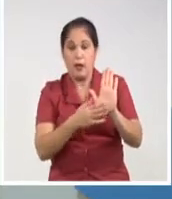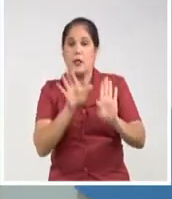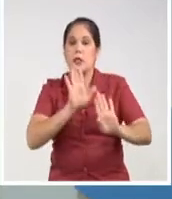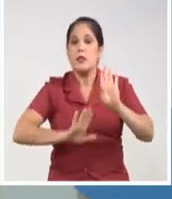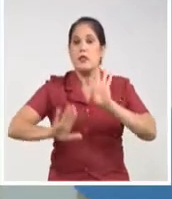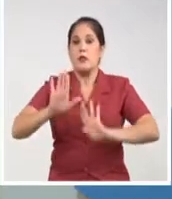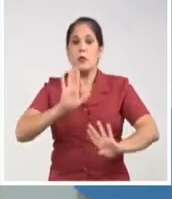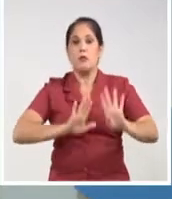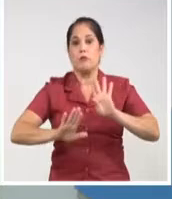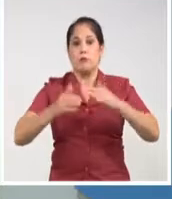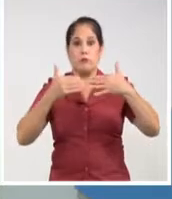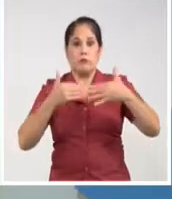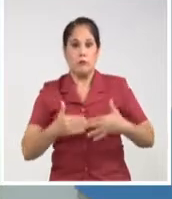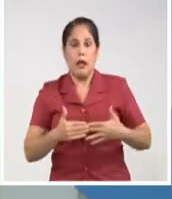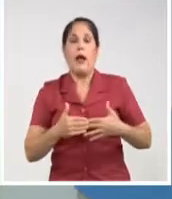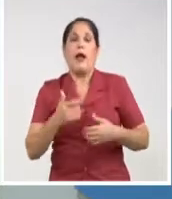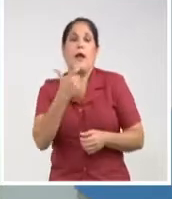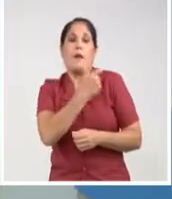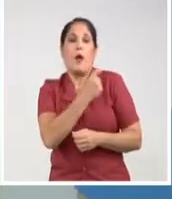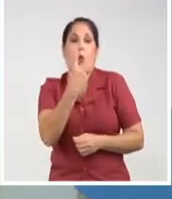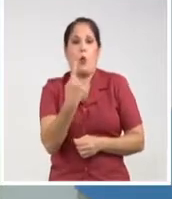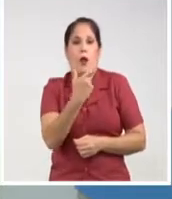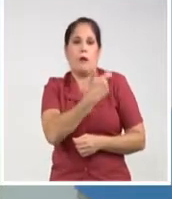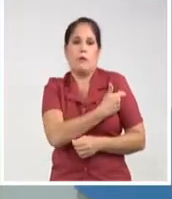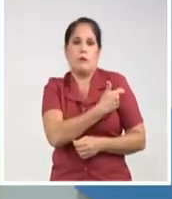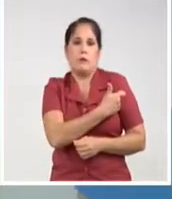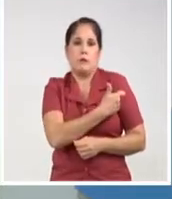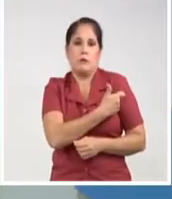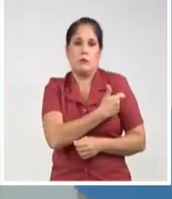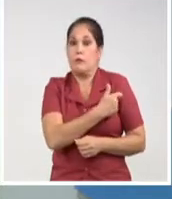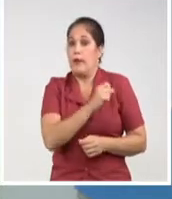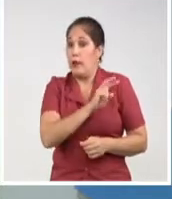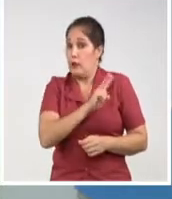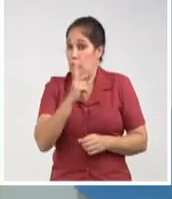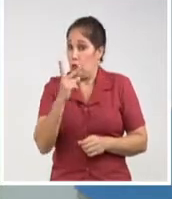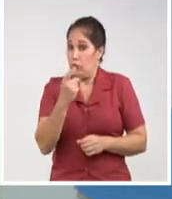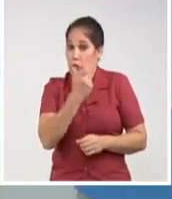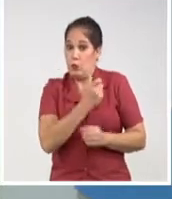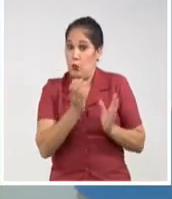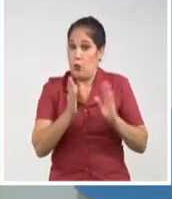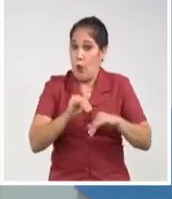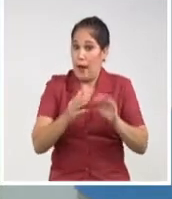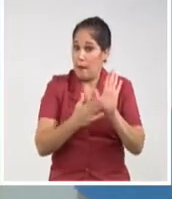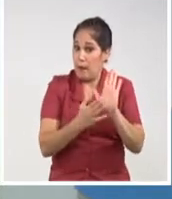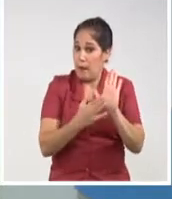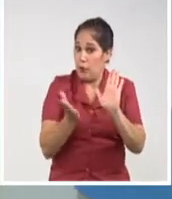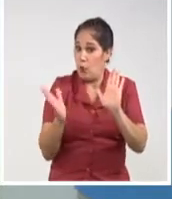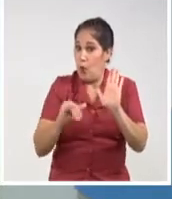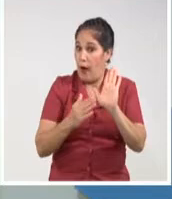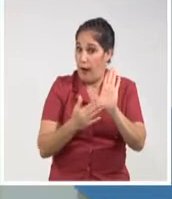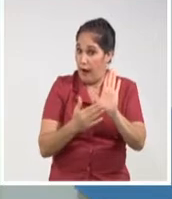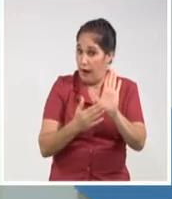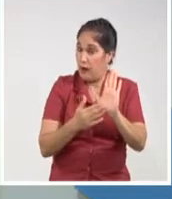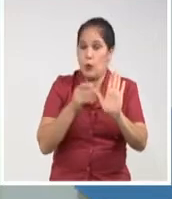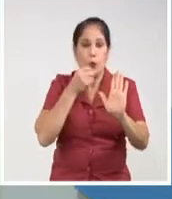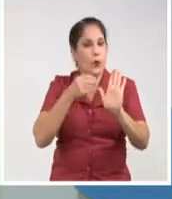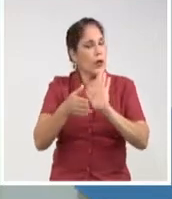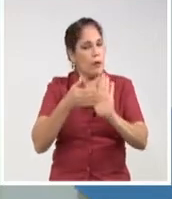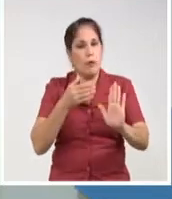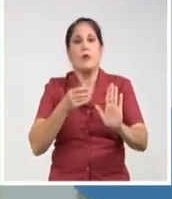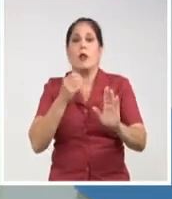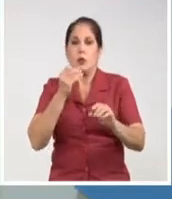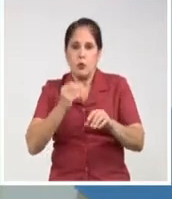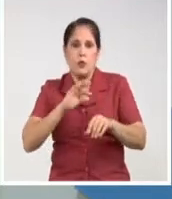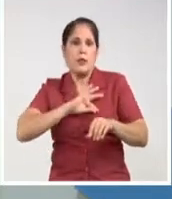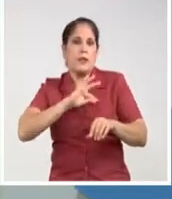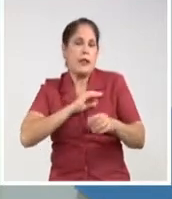una defensa, se le administre una sola dosis. Y que cuando no tenemos la evidencia total, a pesar de que pueda haber tenido